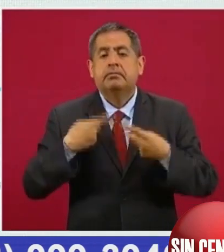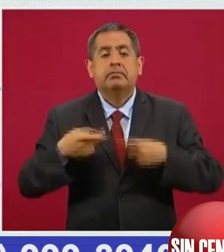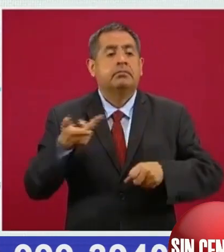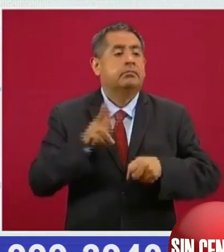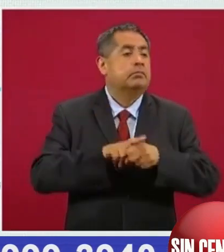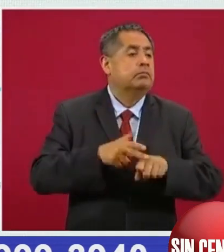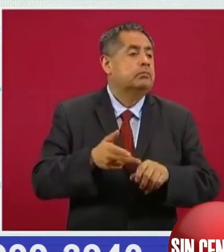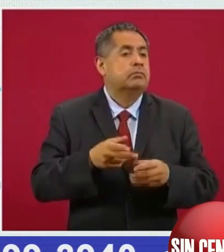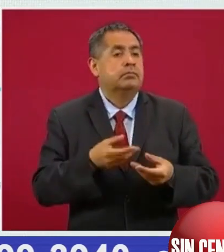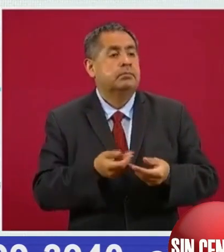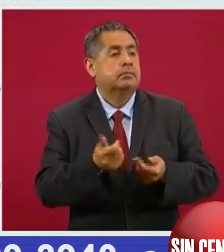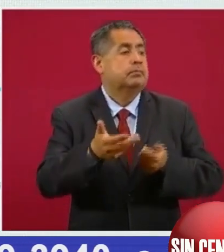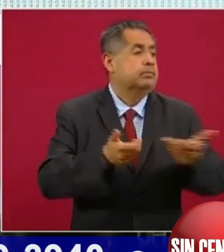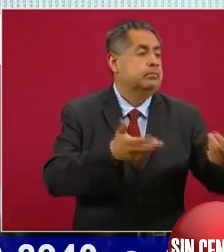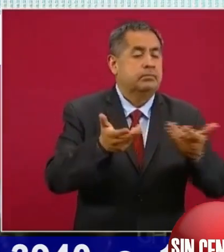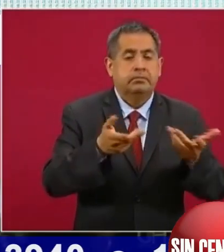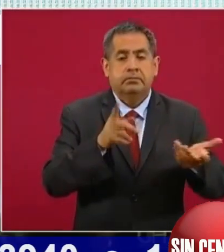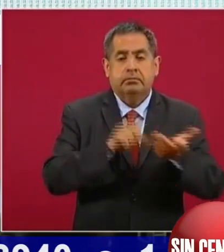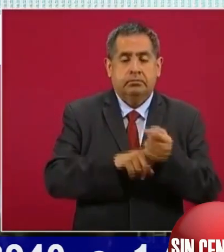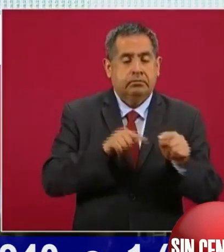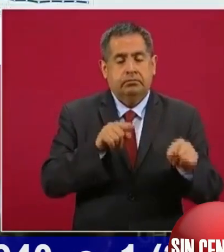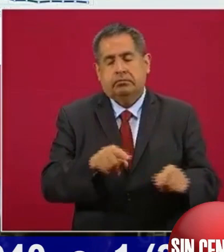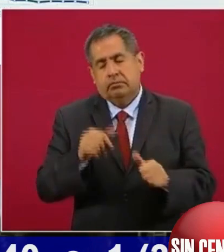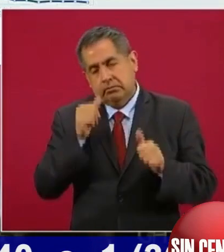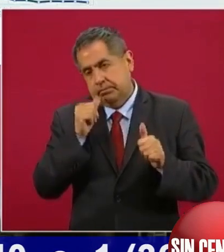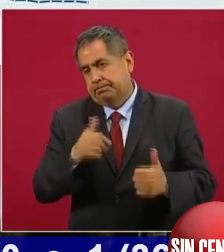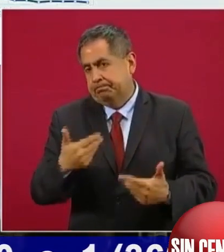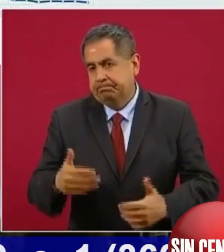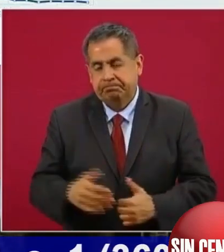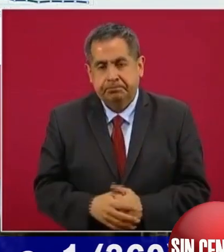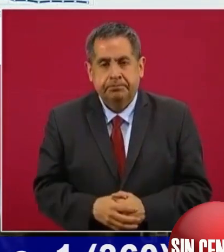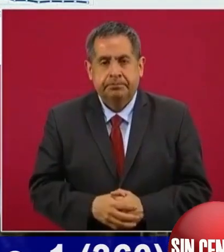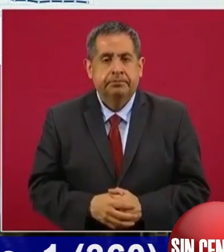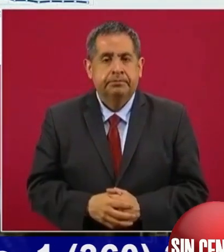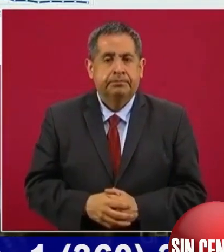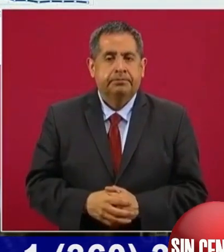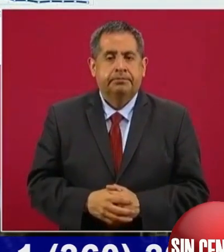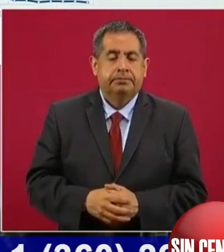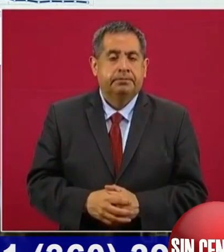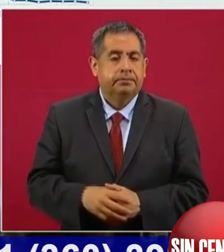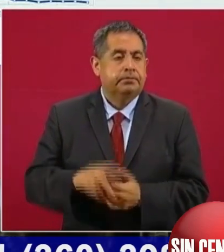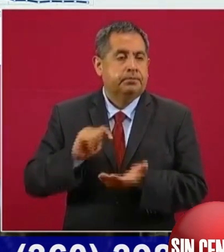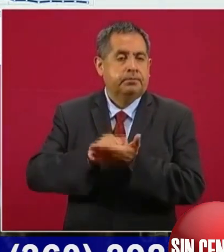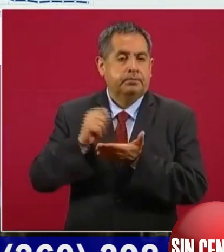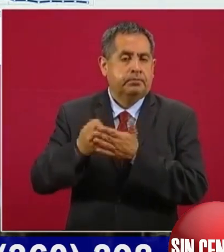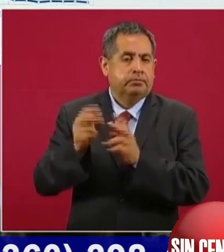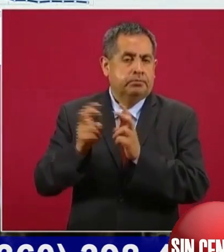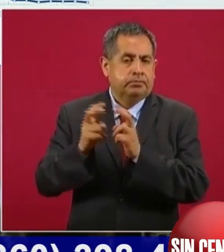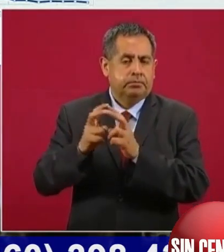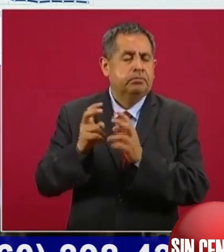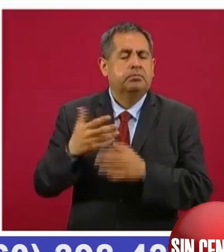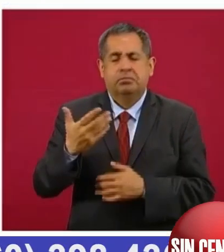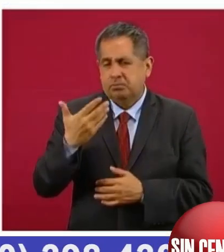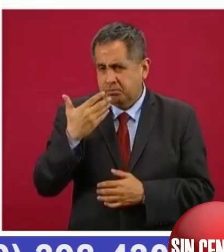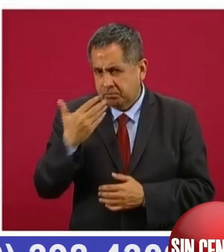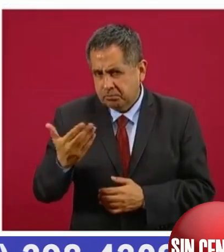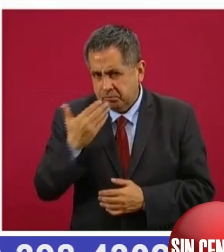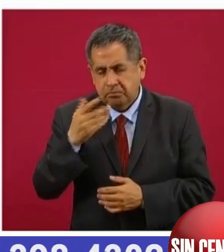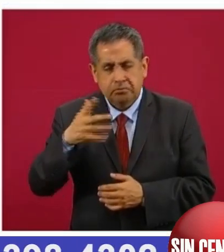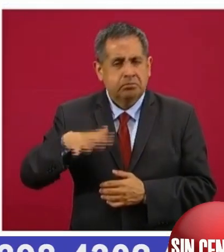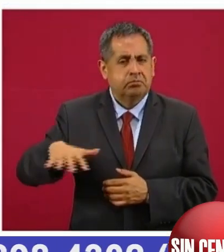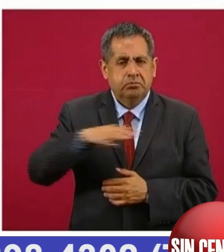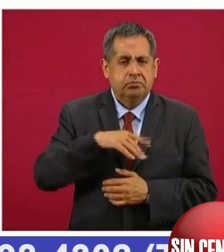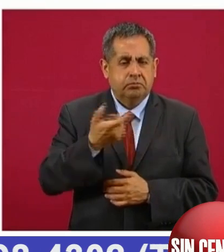pacientes, mayormente atendidos en el Hospital Juan Graham. La siguiente. Tamaulipas va muy bien, con una reducción sostenida desde la semana